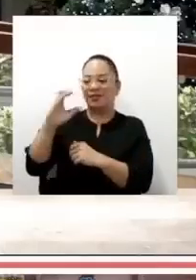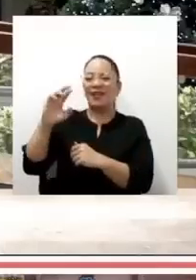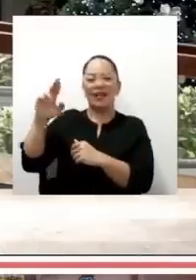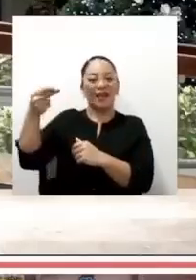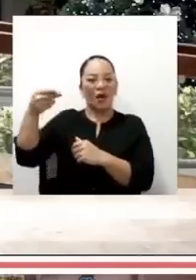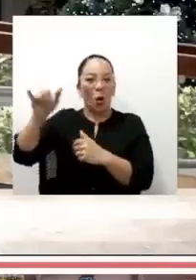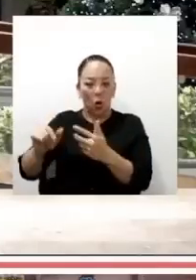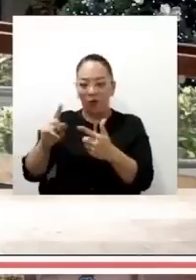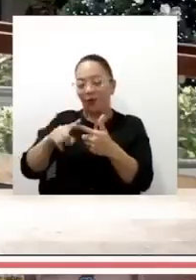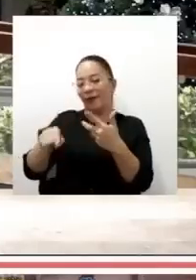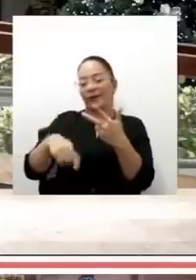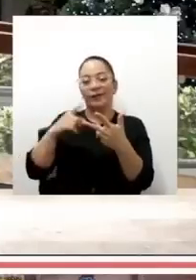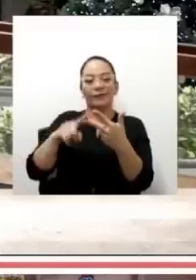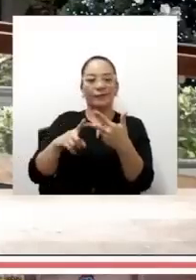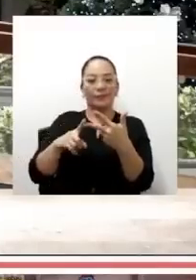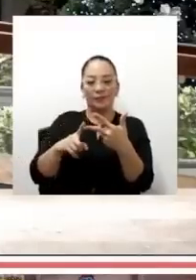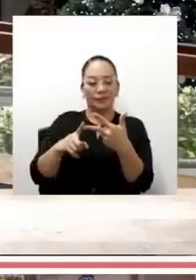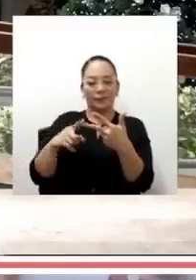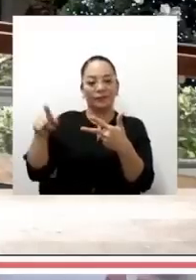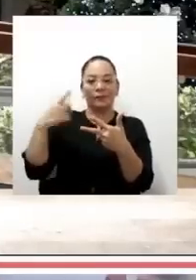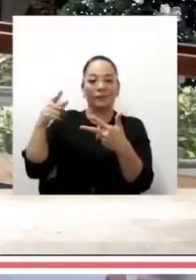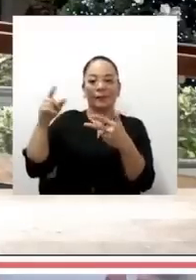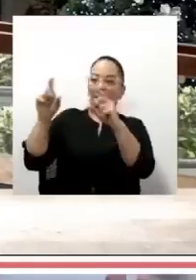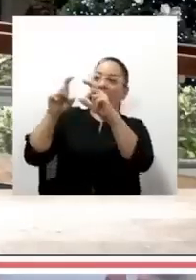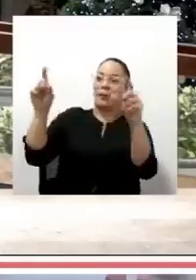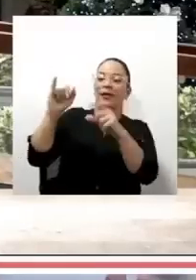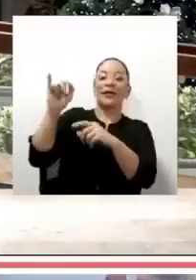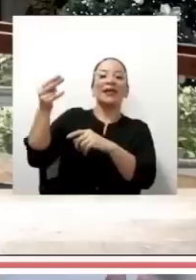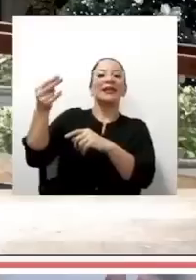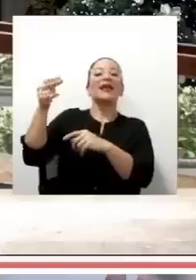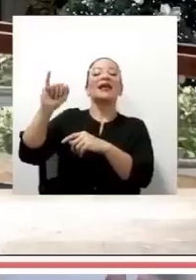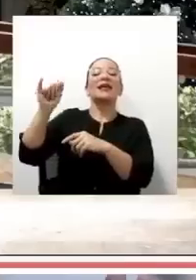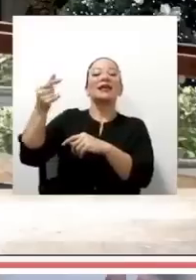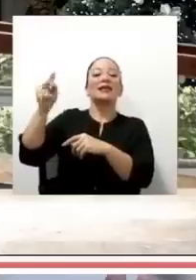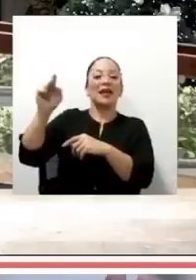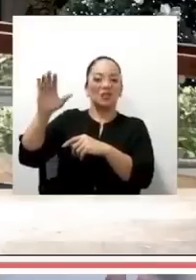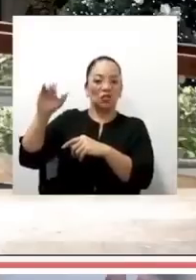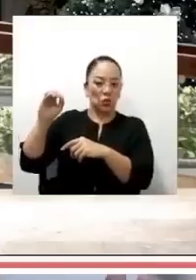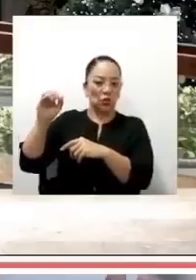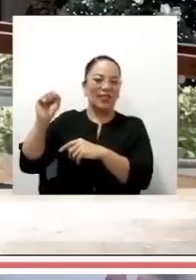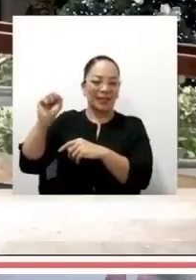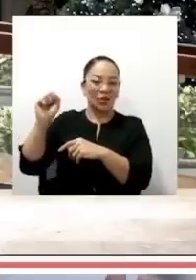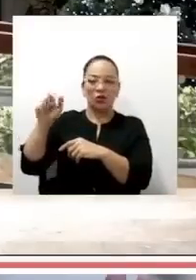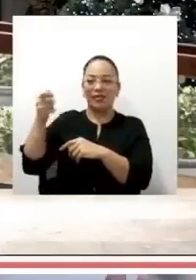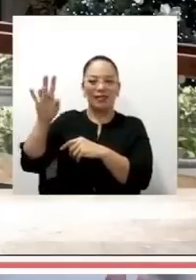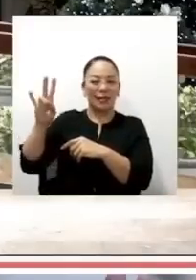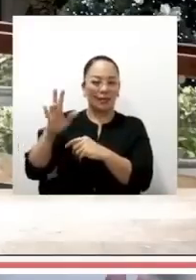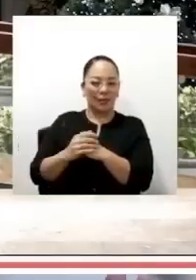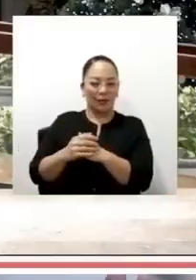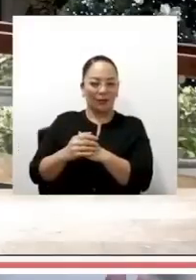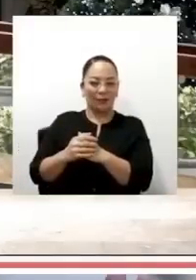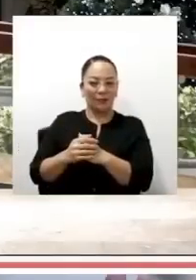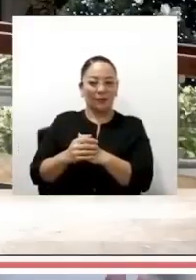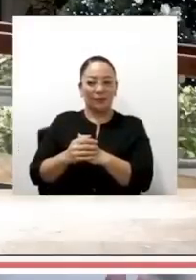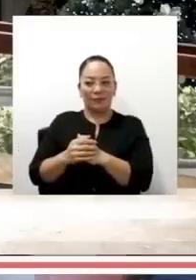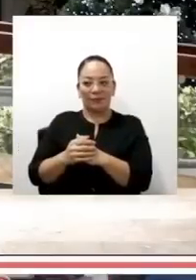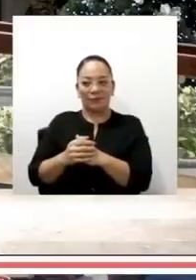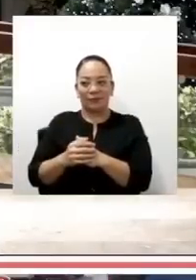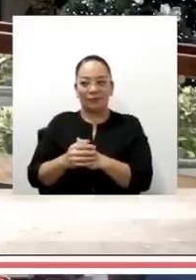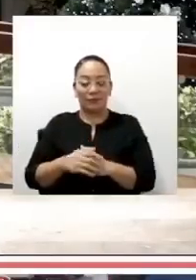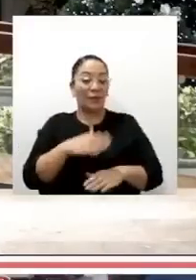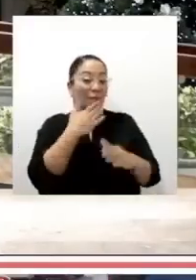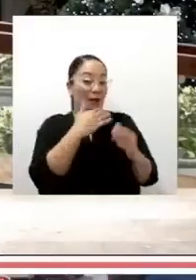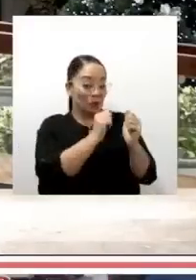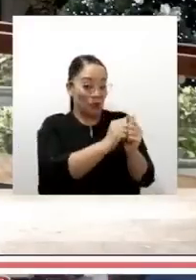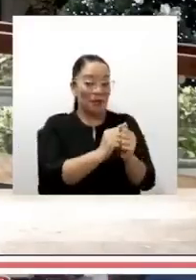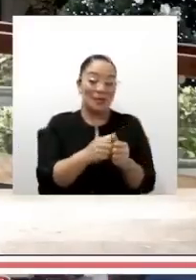Hoy, y el encabezado de Ignacio Santos en Telenoticias. Y en malas compañías también. Bueno, yo